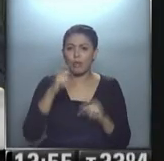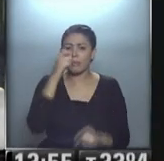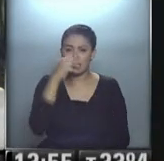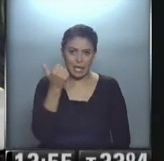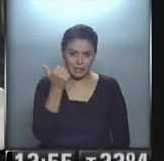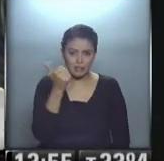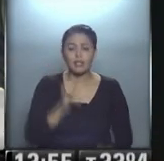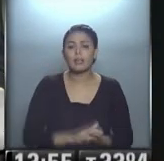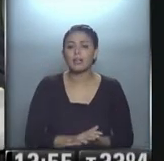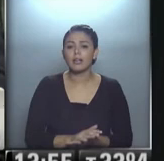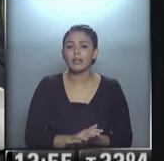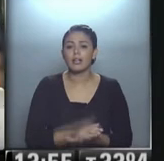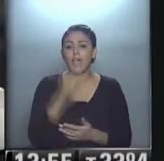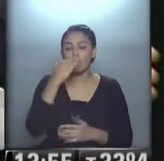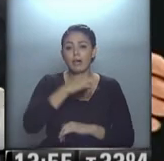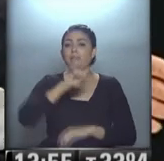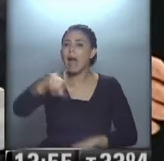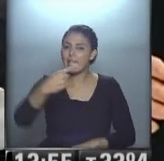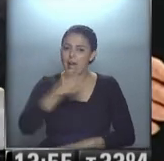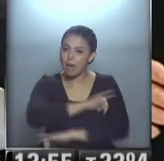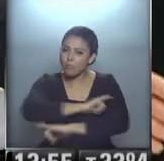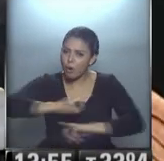26, que será publicada mañana,